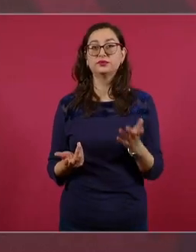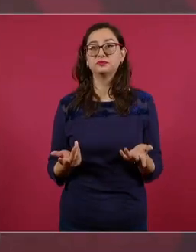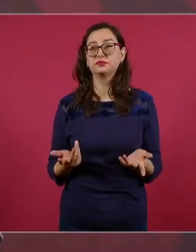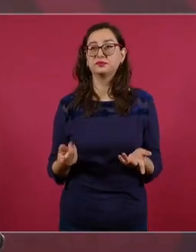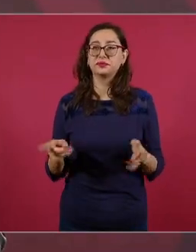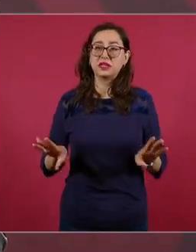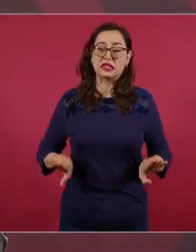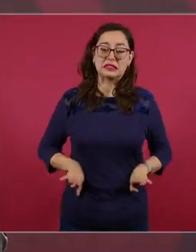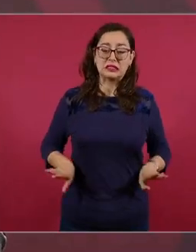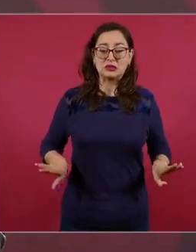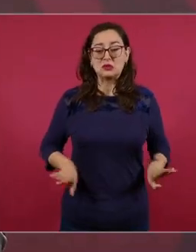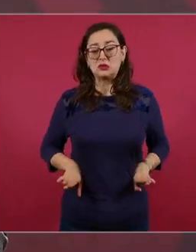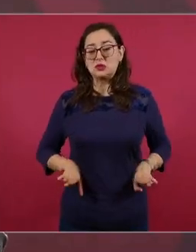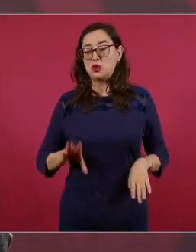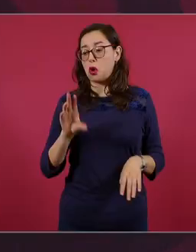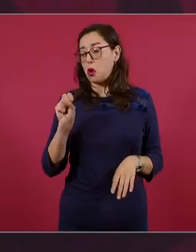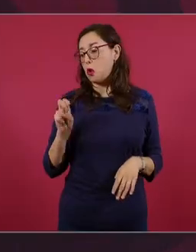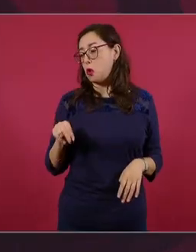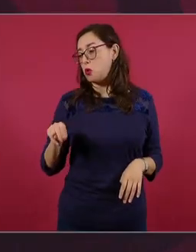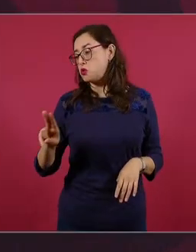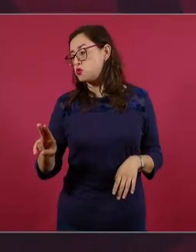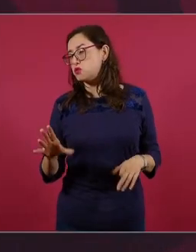muy